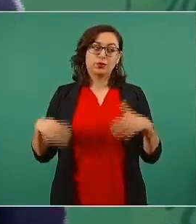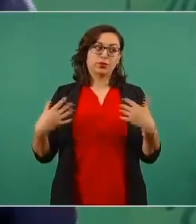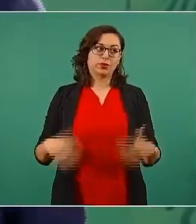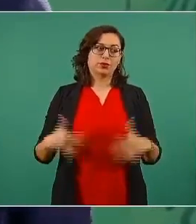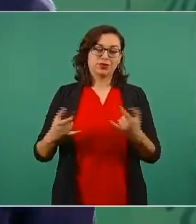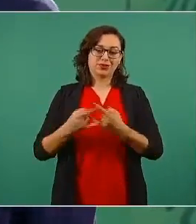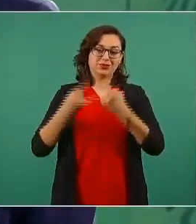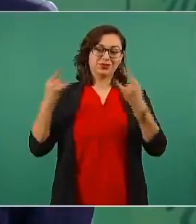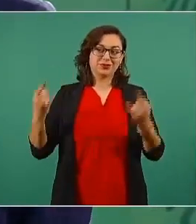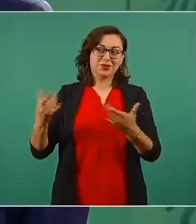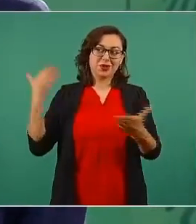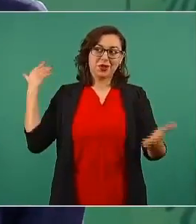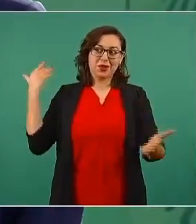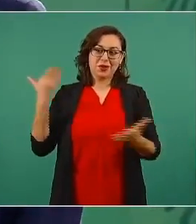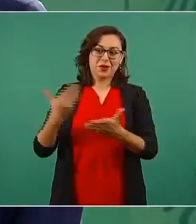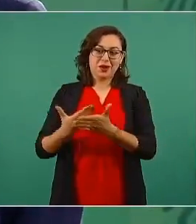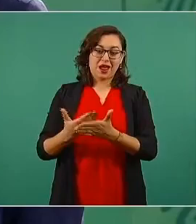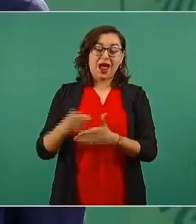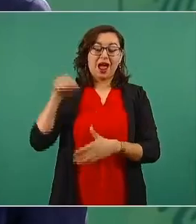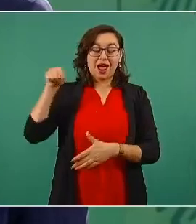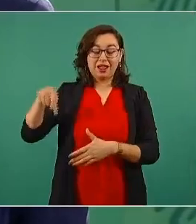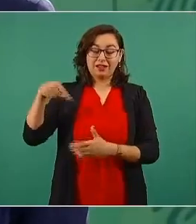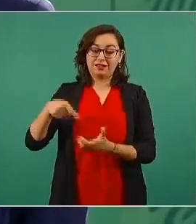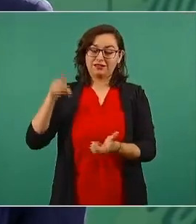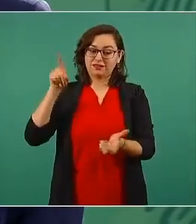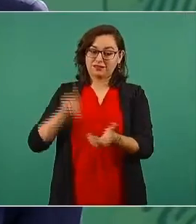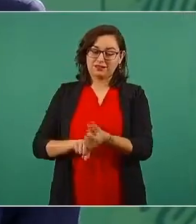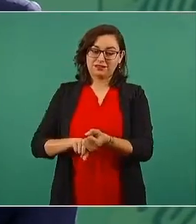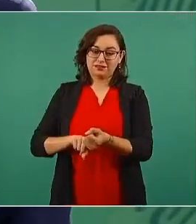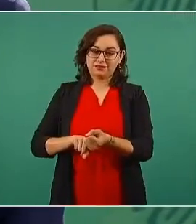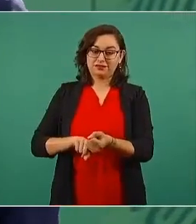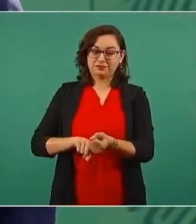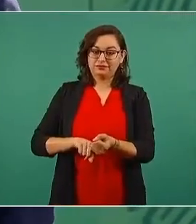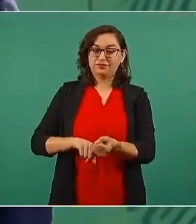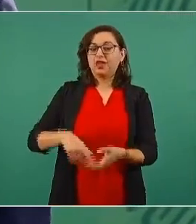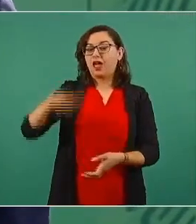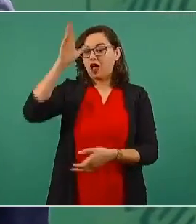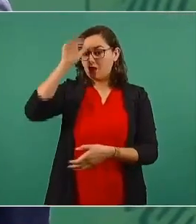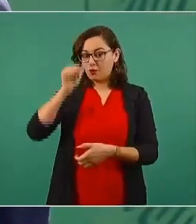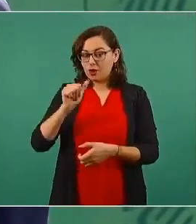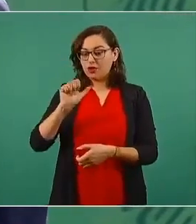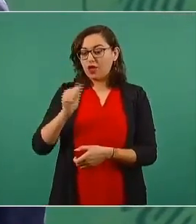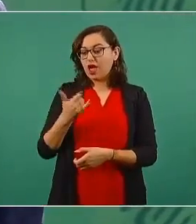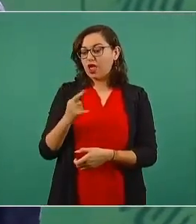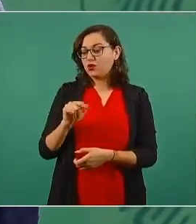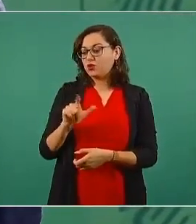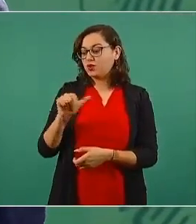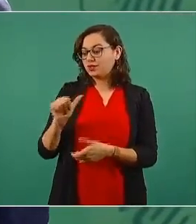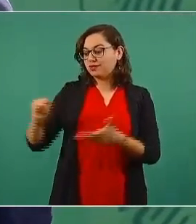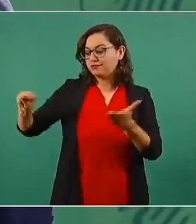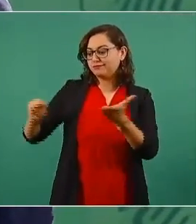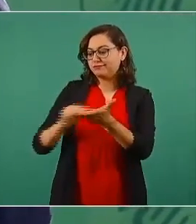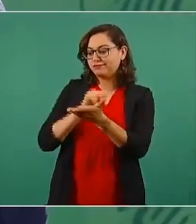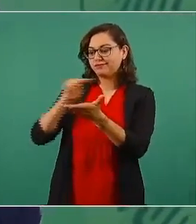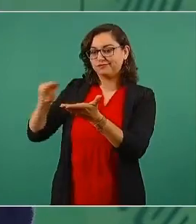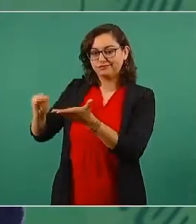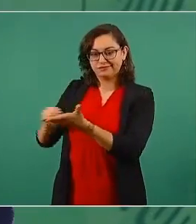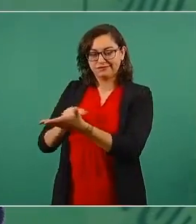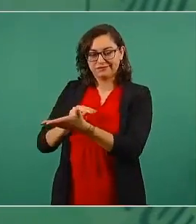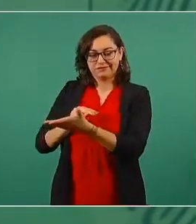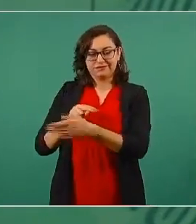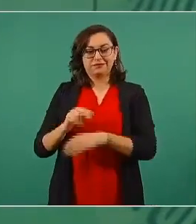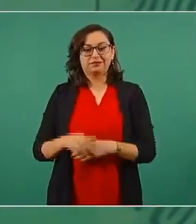histórico, porque ahí se firmó el plan de Ayutla. Hablaba yo de cómo